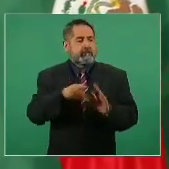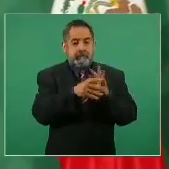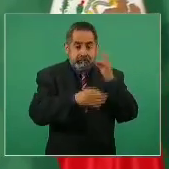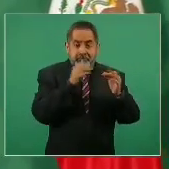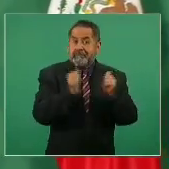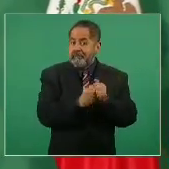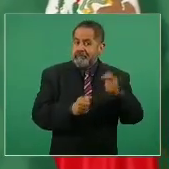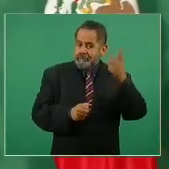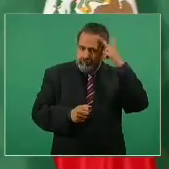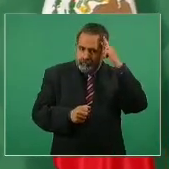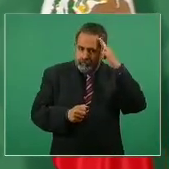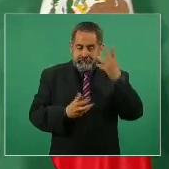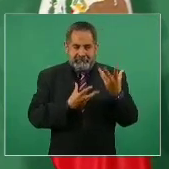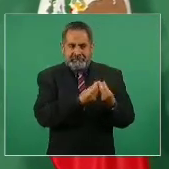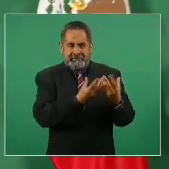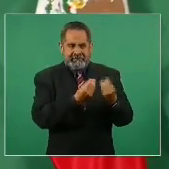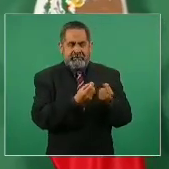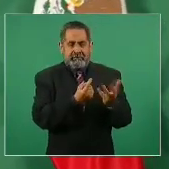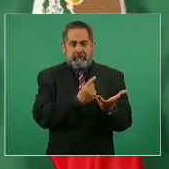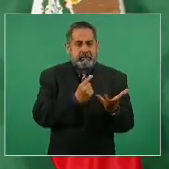prensa del porfiriato,